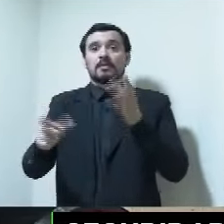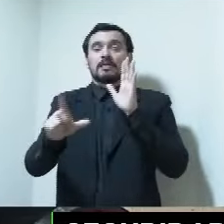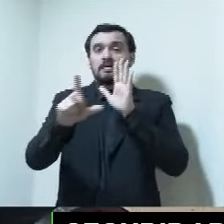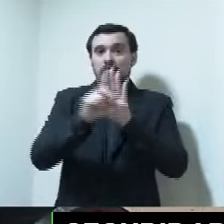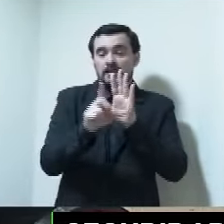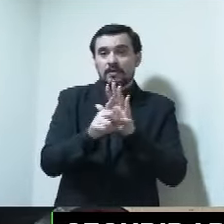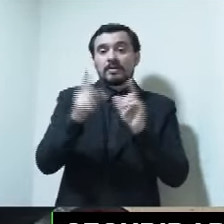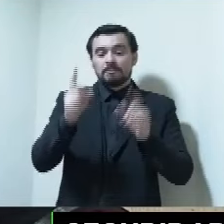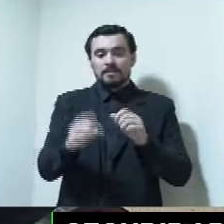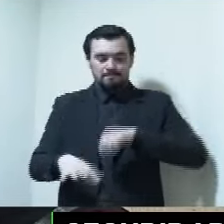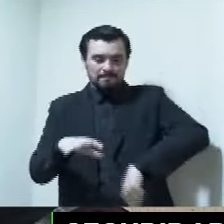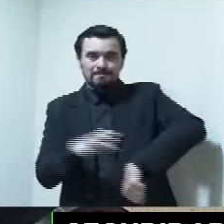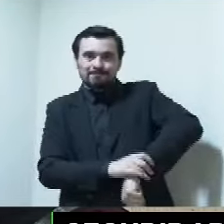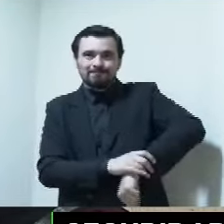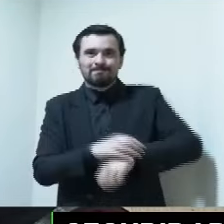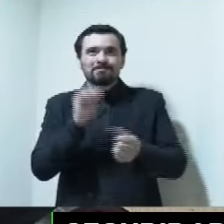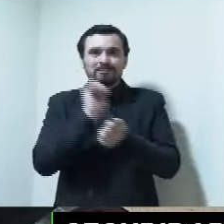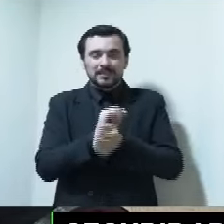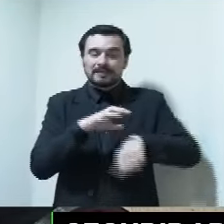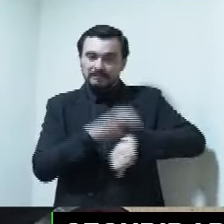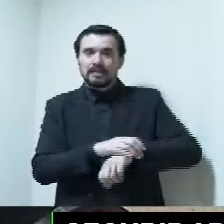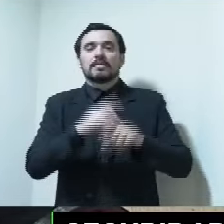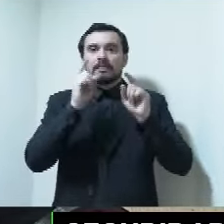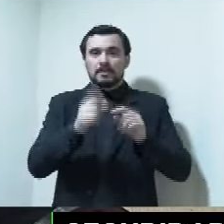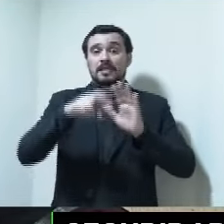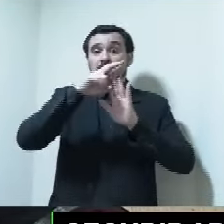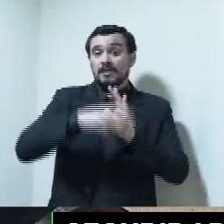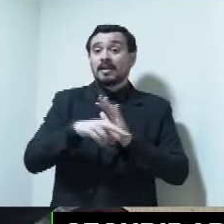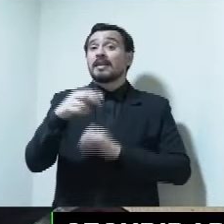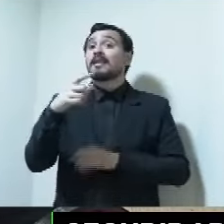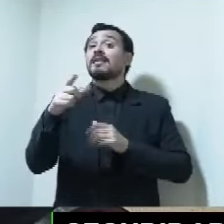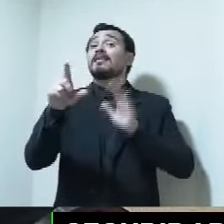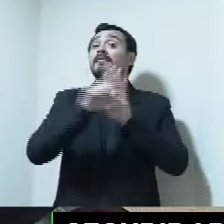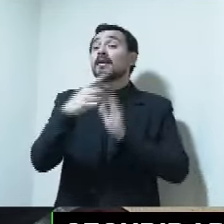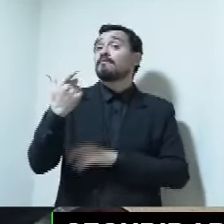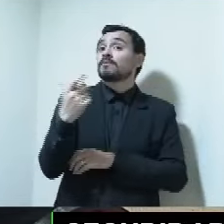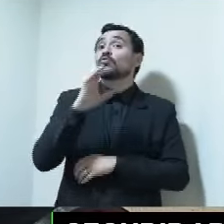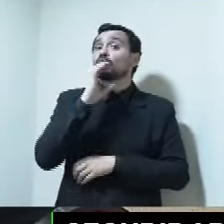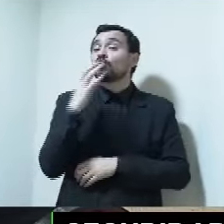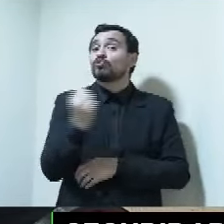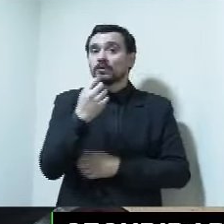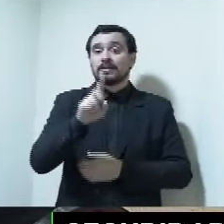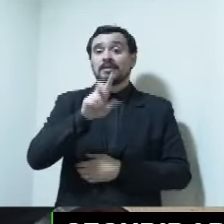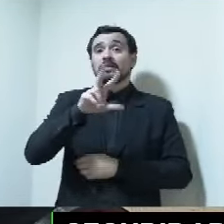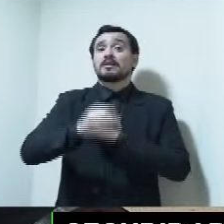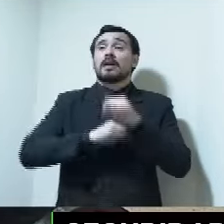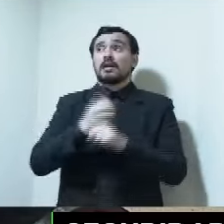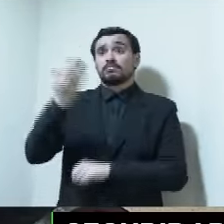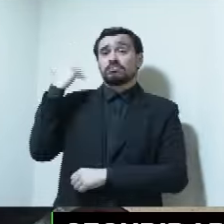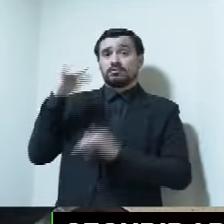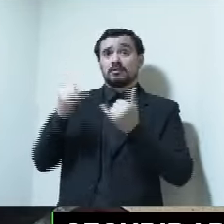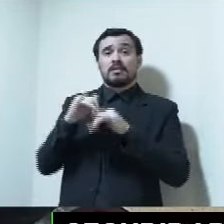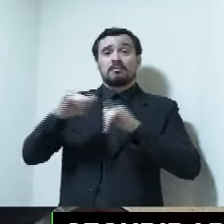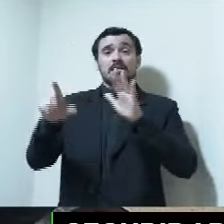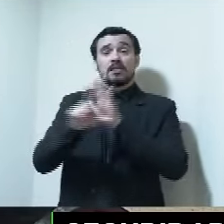tobilleras electrónicas. Además, reglamentamos la ley de armas de fuego, luego de más de 13 años de haber sido promulgada.